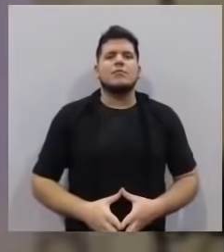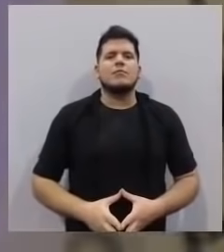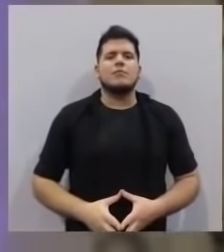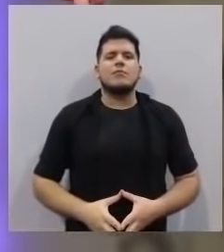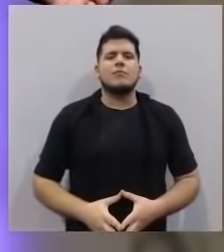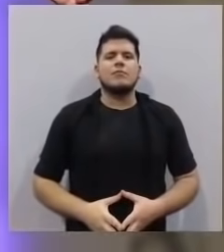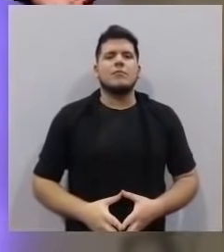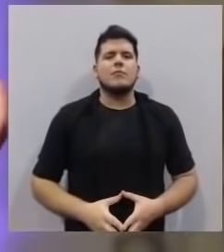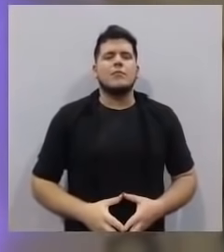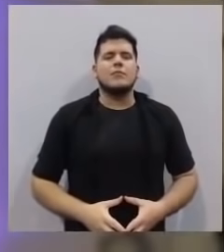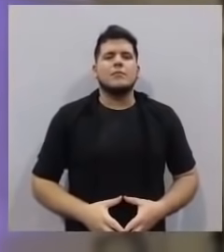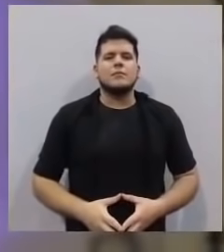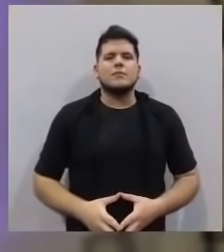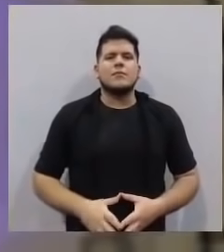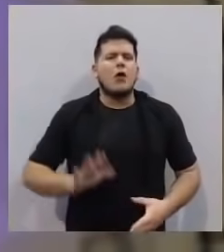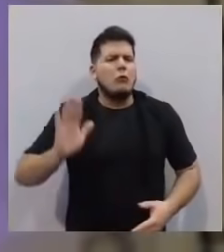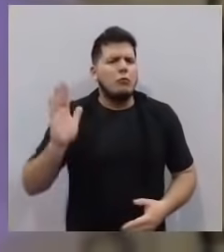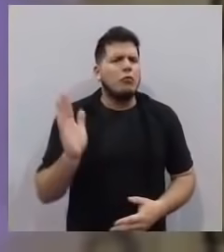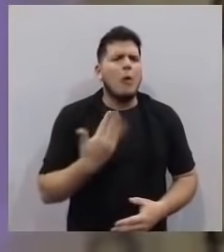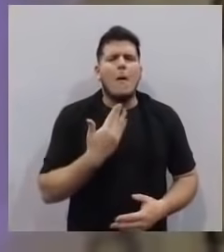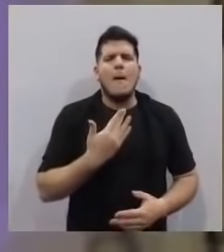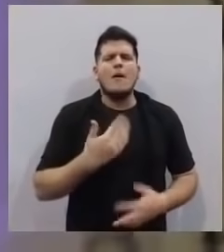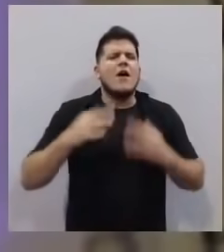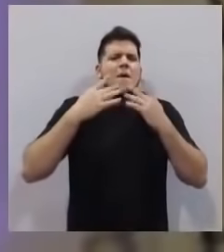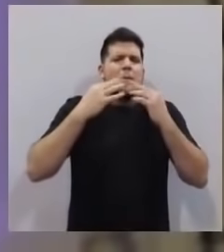bendiciones te pertenecen